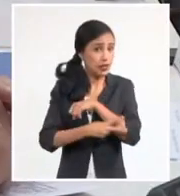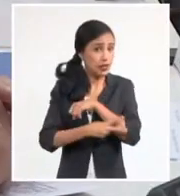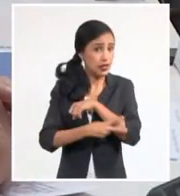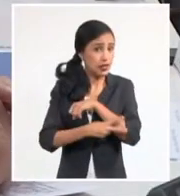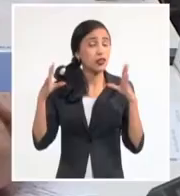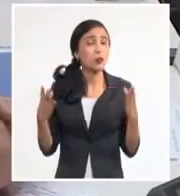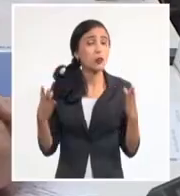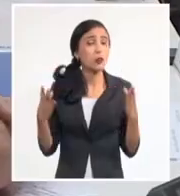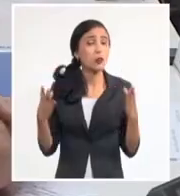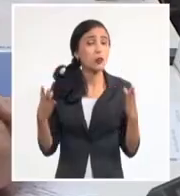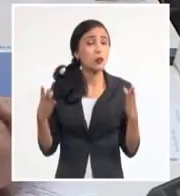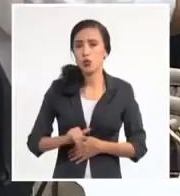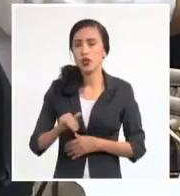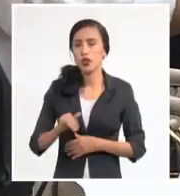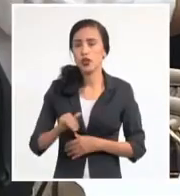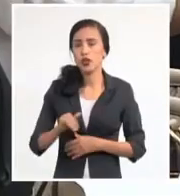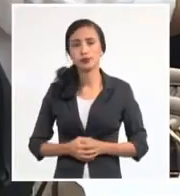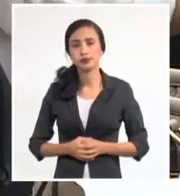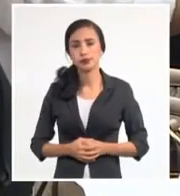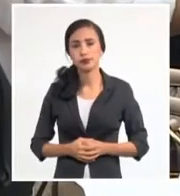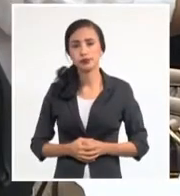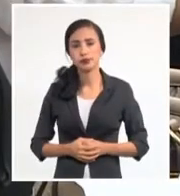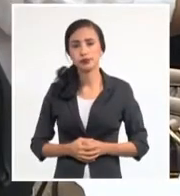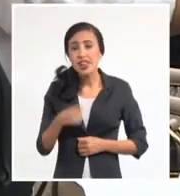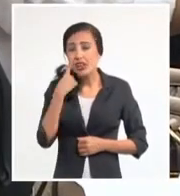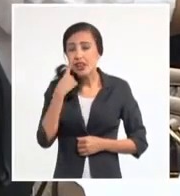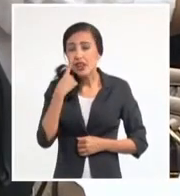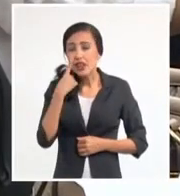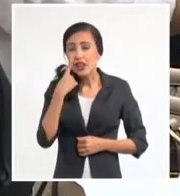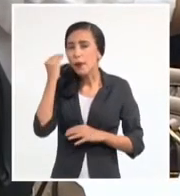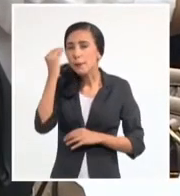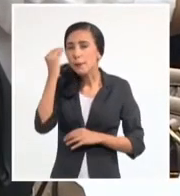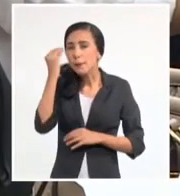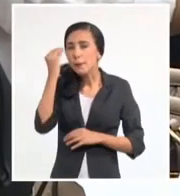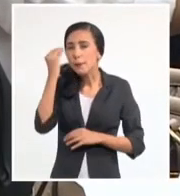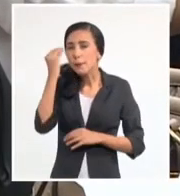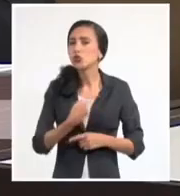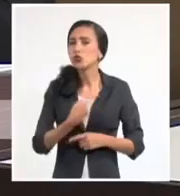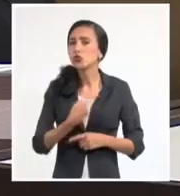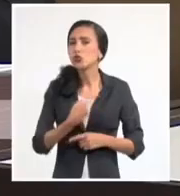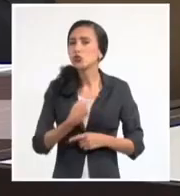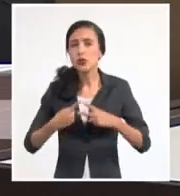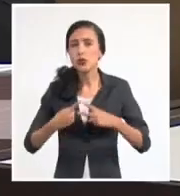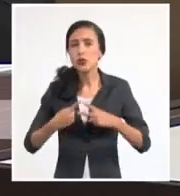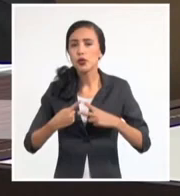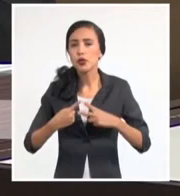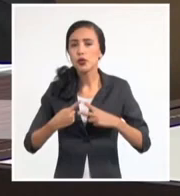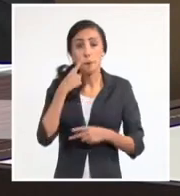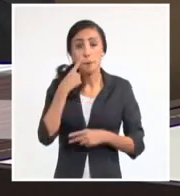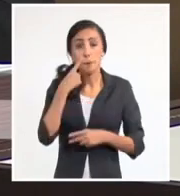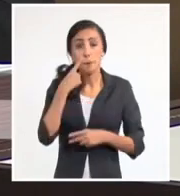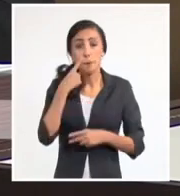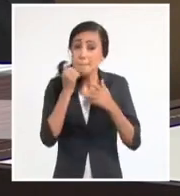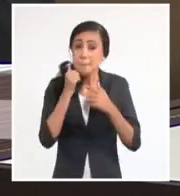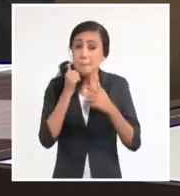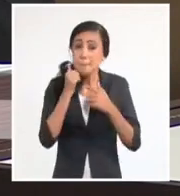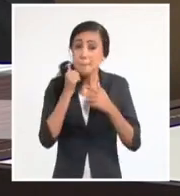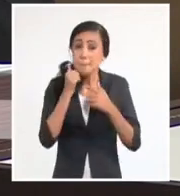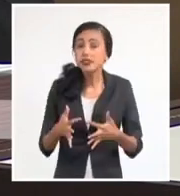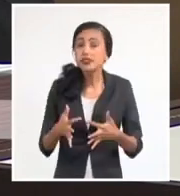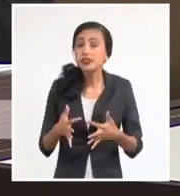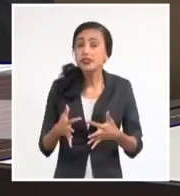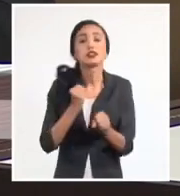tenemos que seguir buscando las respuestas, pero en la acción cotidiana es el mayor desafío y sin